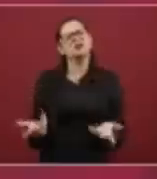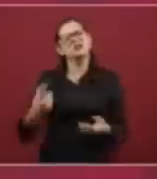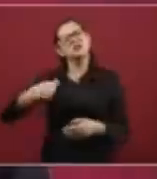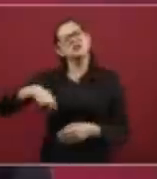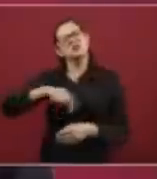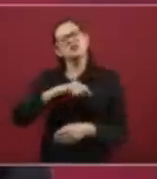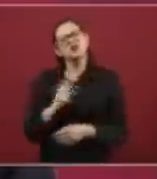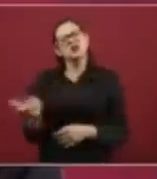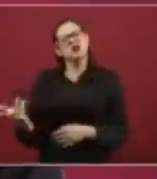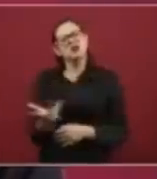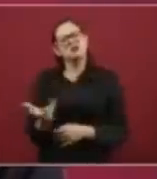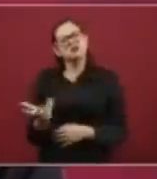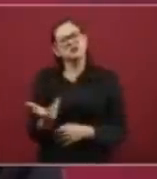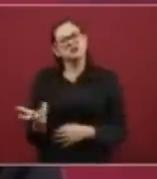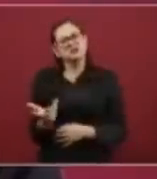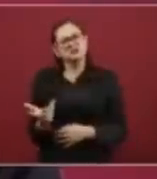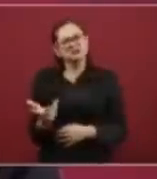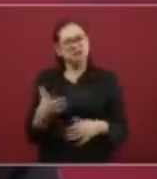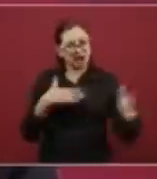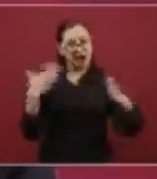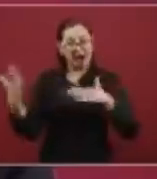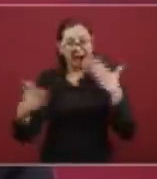vamos a actuar? ¿Vamos a celebrar?